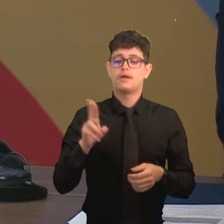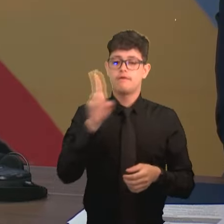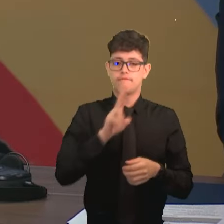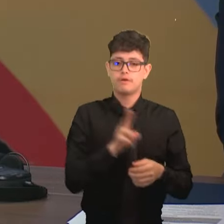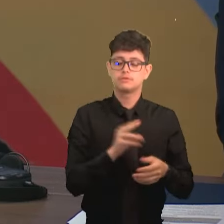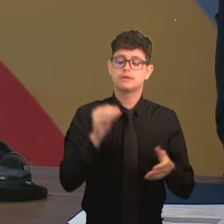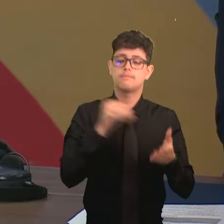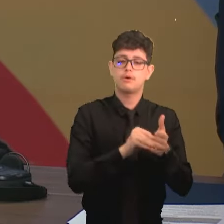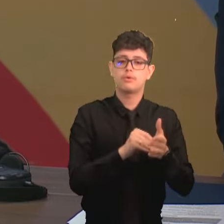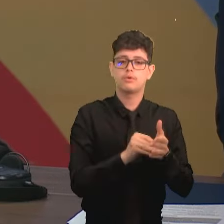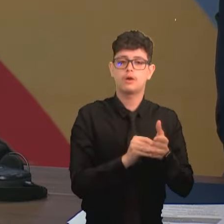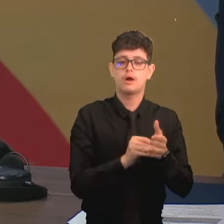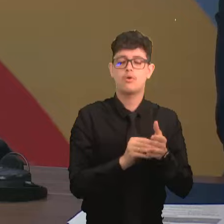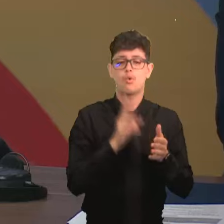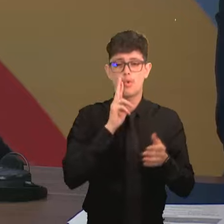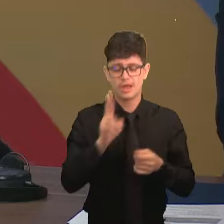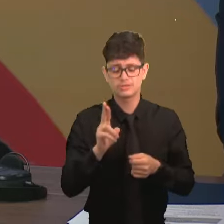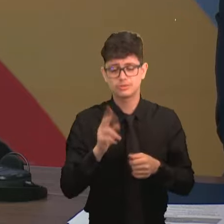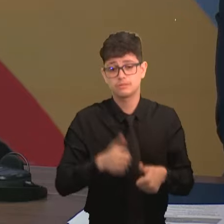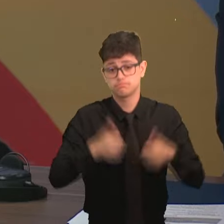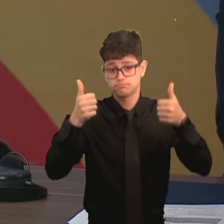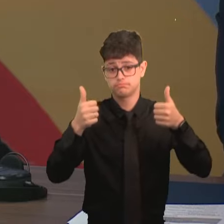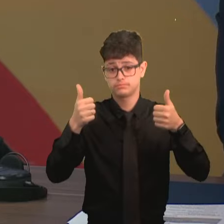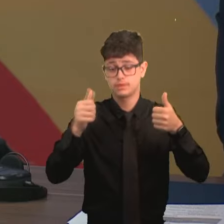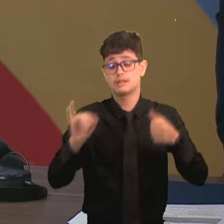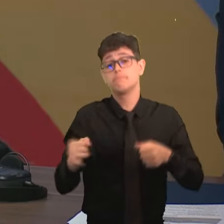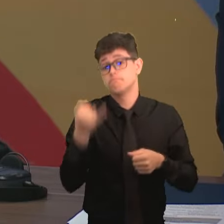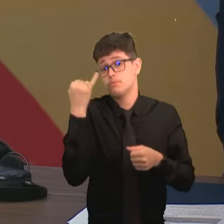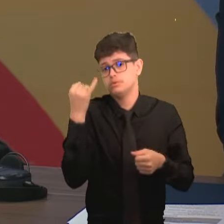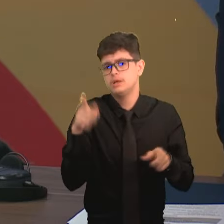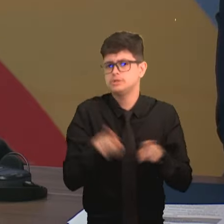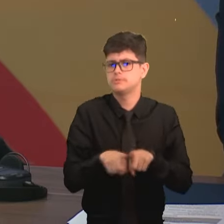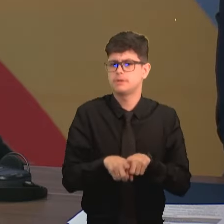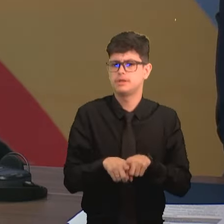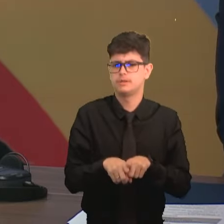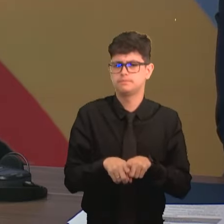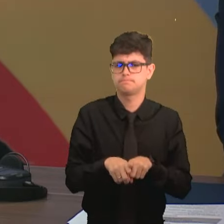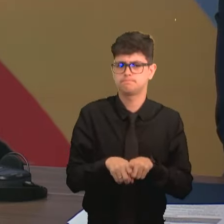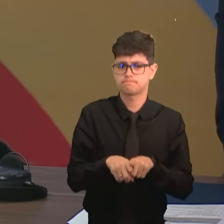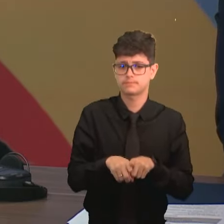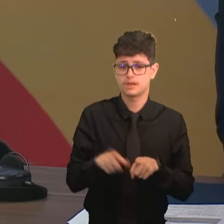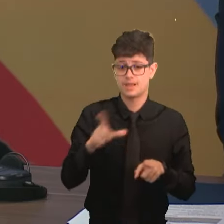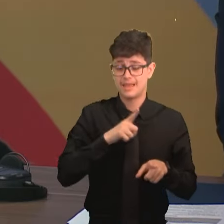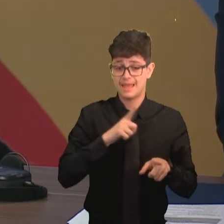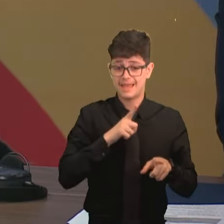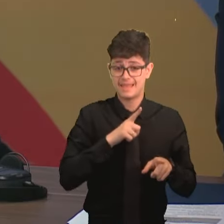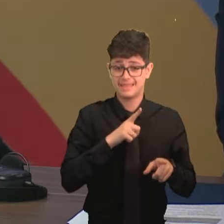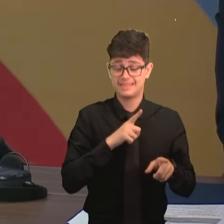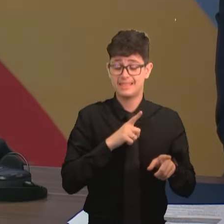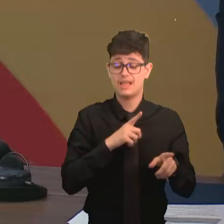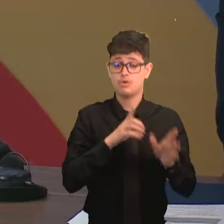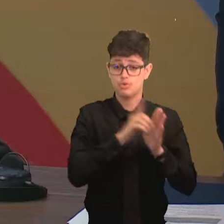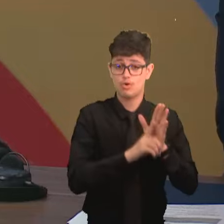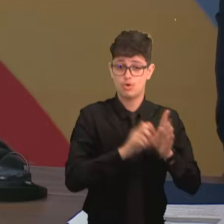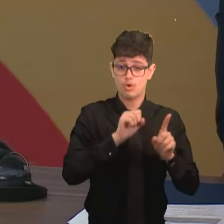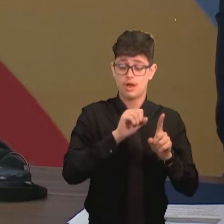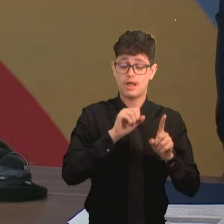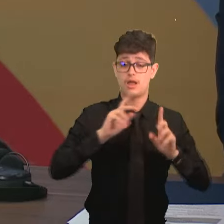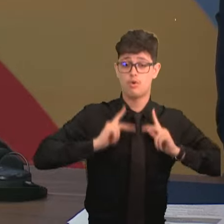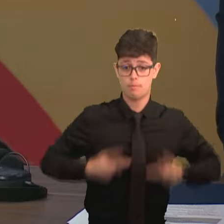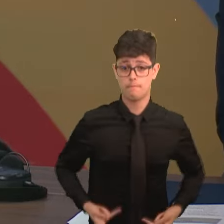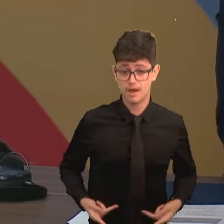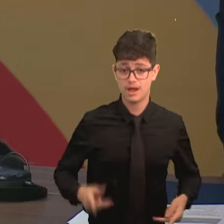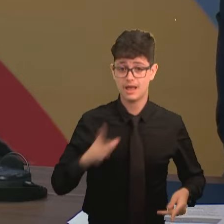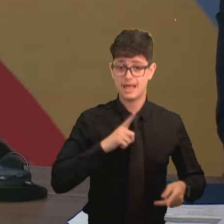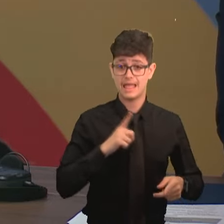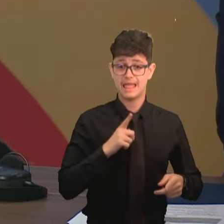resultado muy diferente. Entonces, creo que eso es importante, recordando también que, además de recursos humanos, recursos naturales